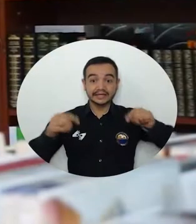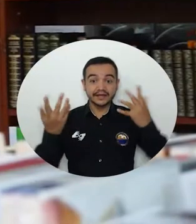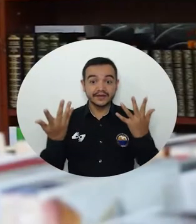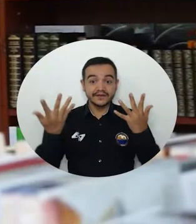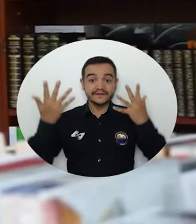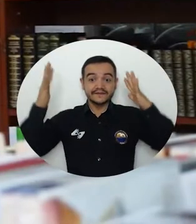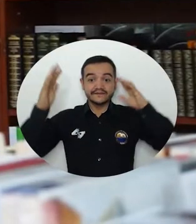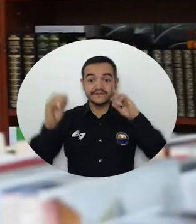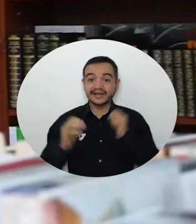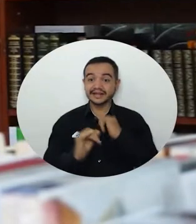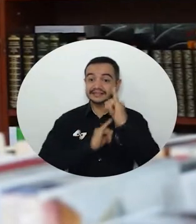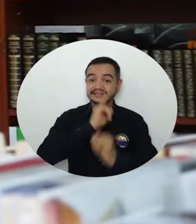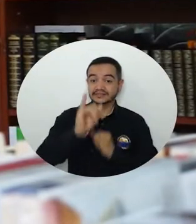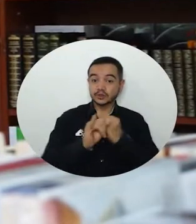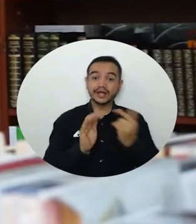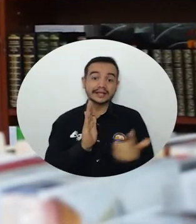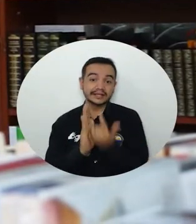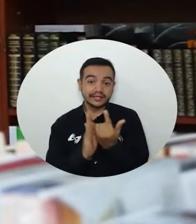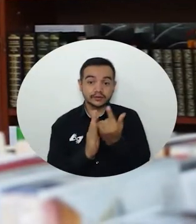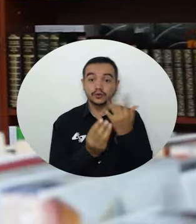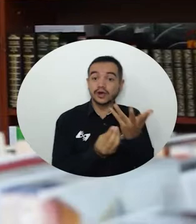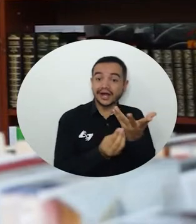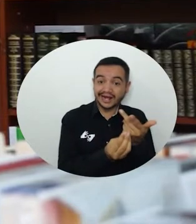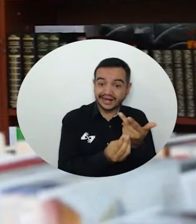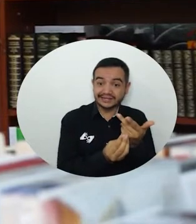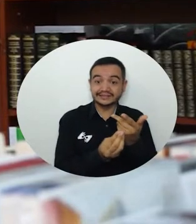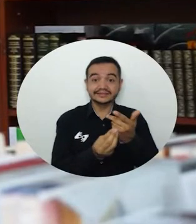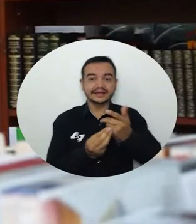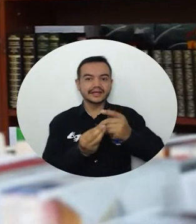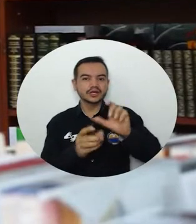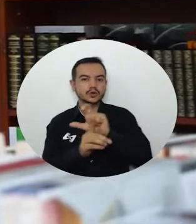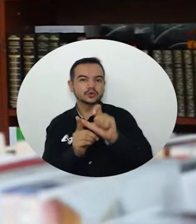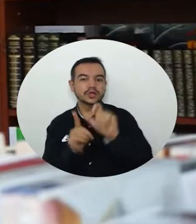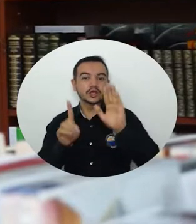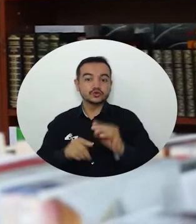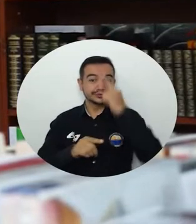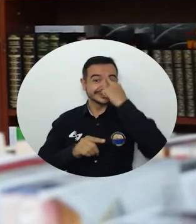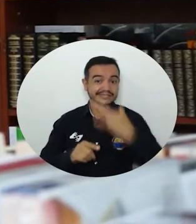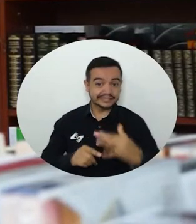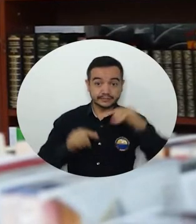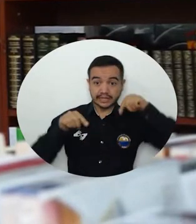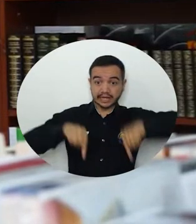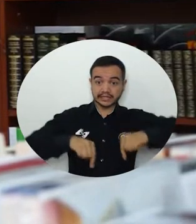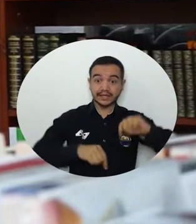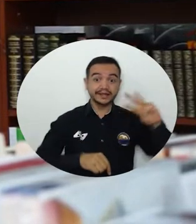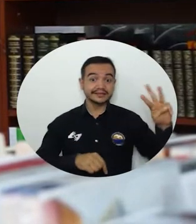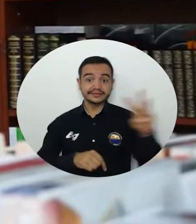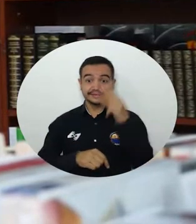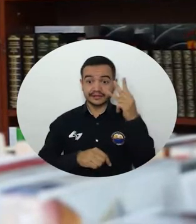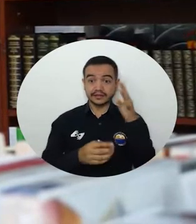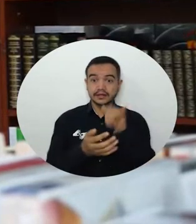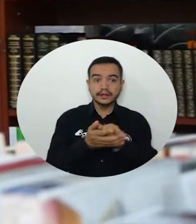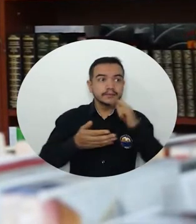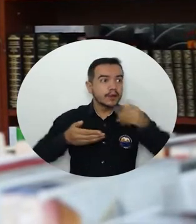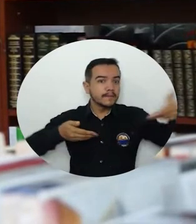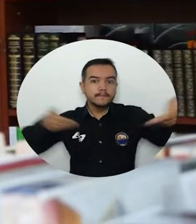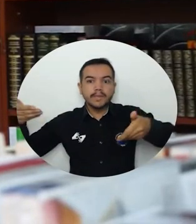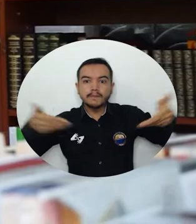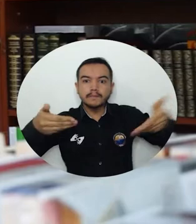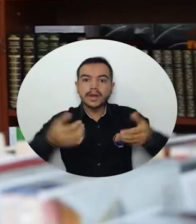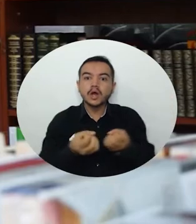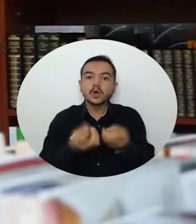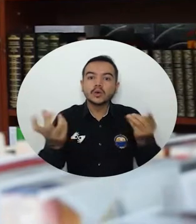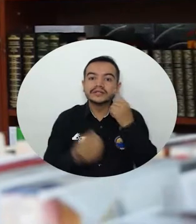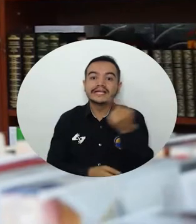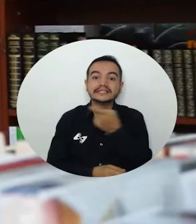La tercera Feria Internacional del Libro, el Arte y la Cultura de Santa Marta se cumplió con la participación de más de 120 fondos editoriales